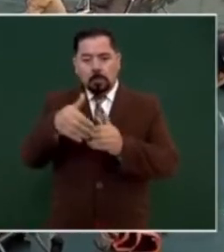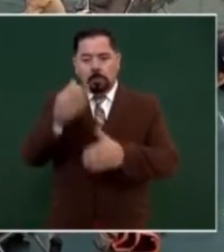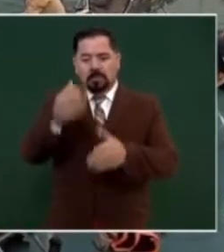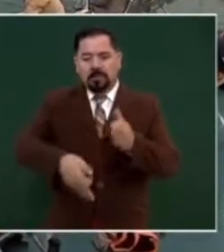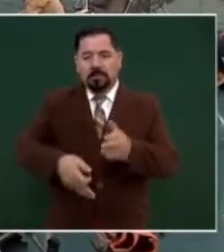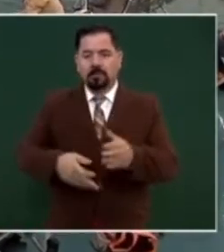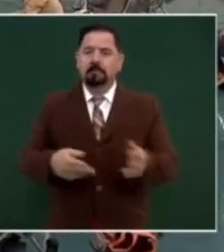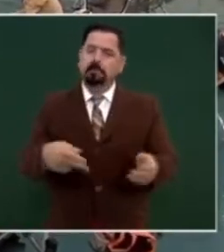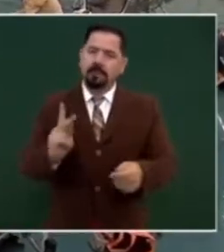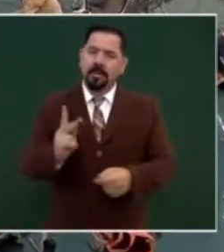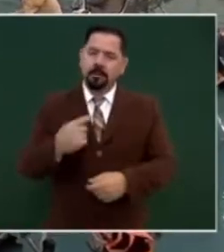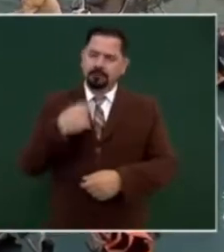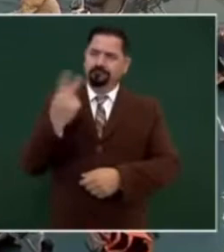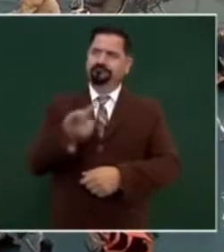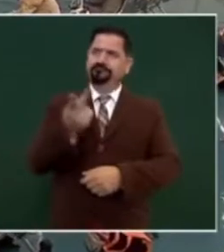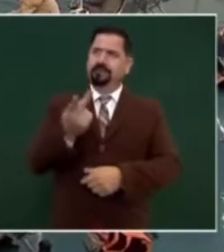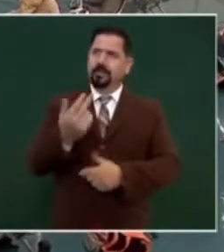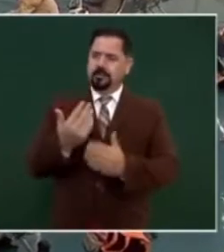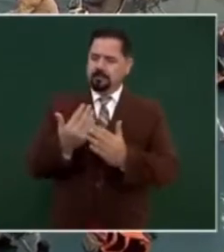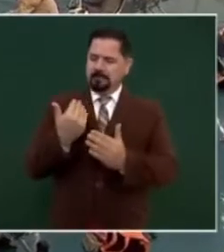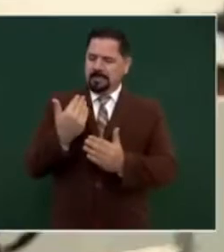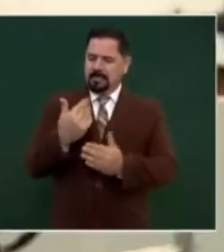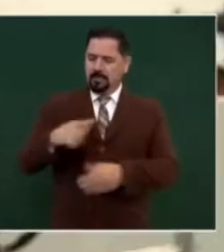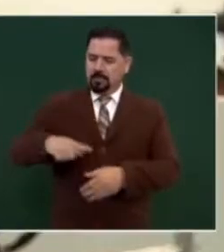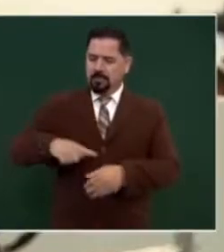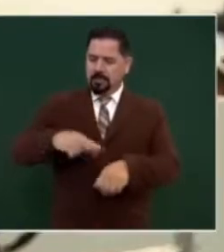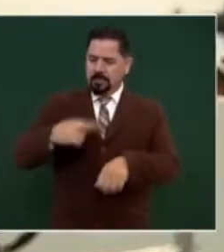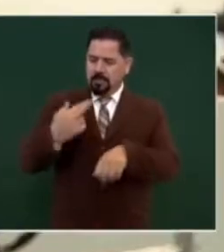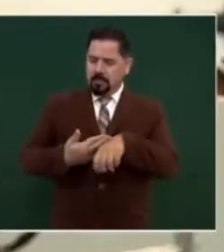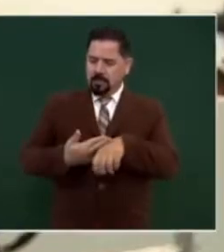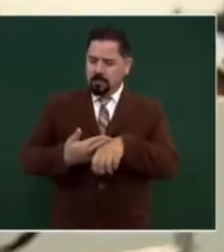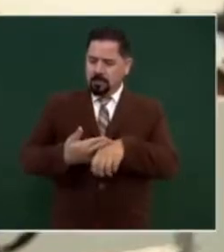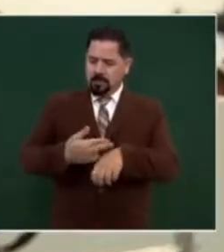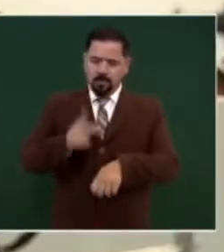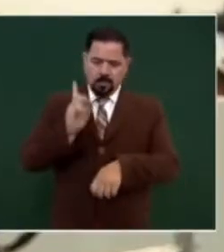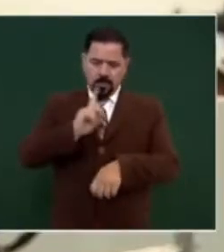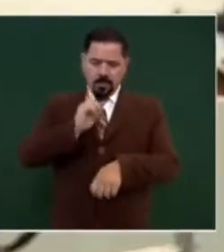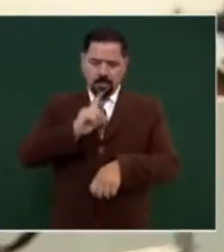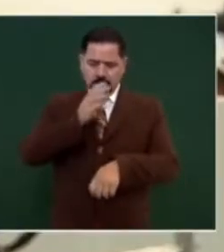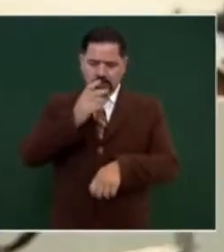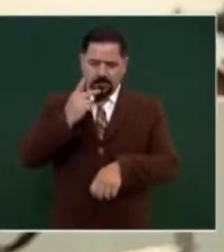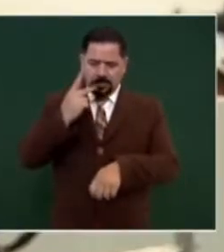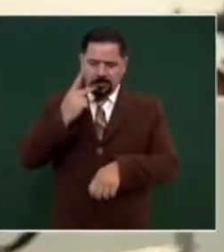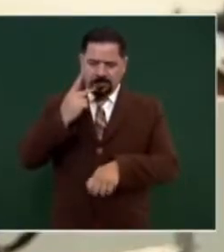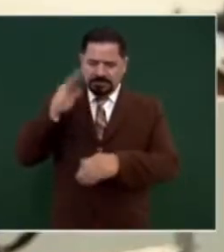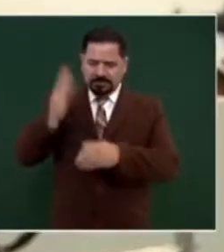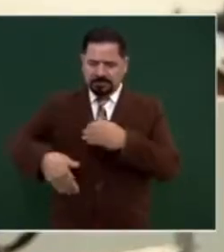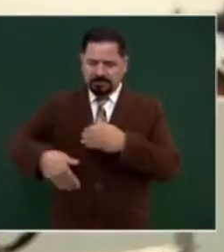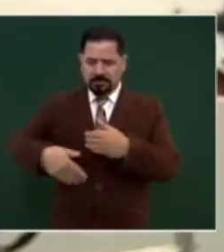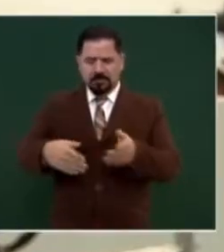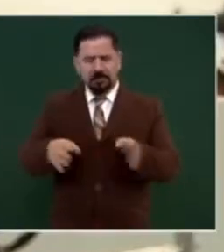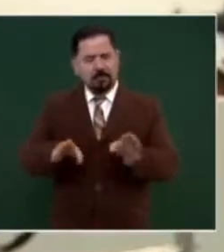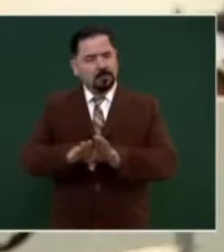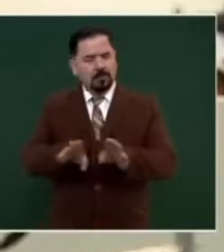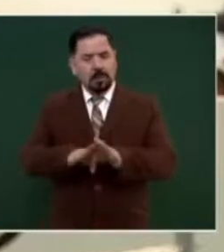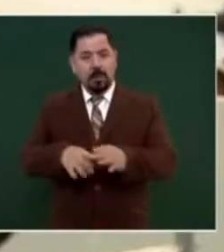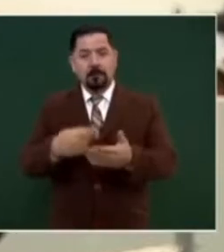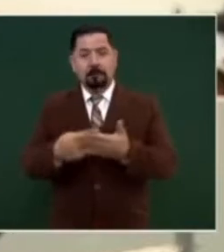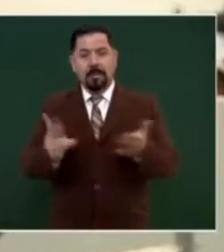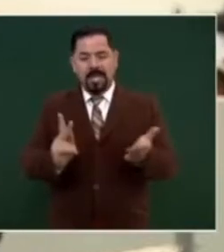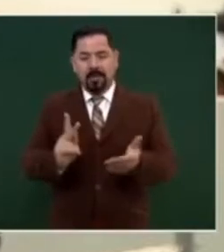el gobierno de claudia pávlovich a 100 días de gobierno el propio gobernador